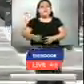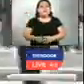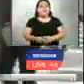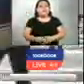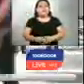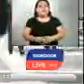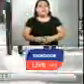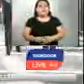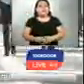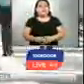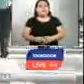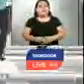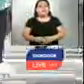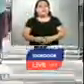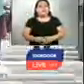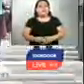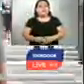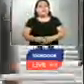Hechos.